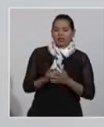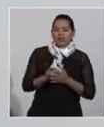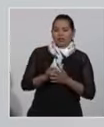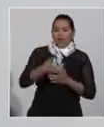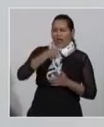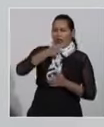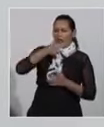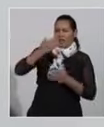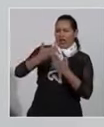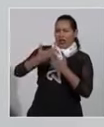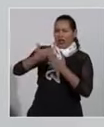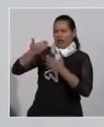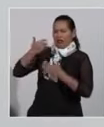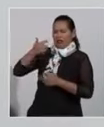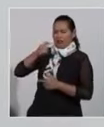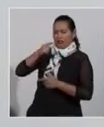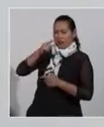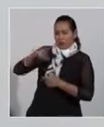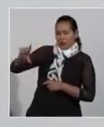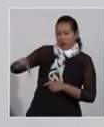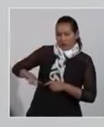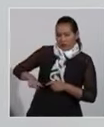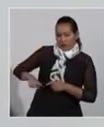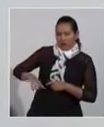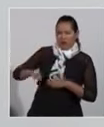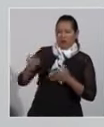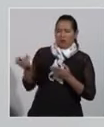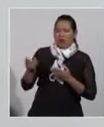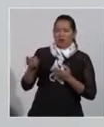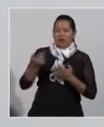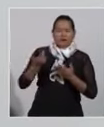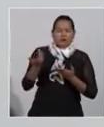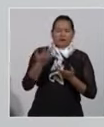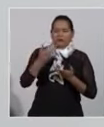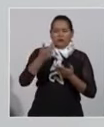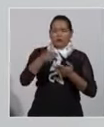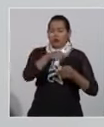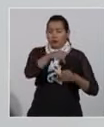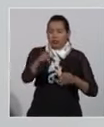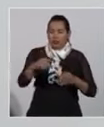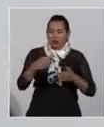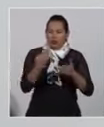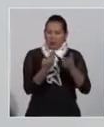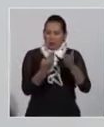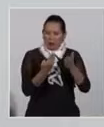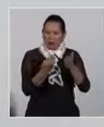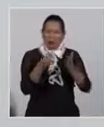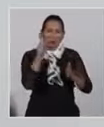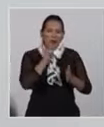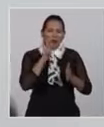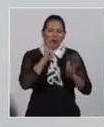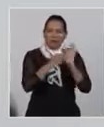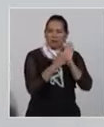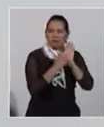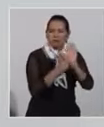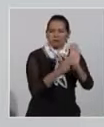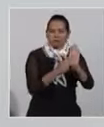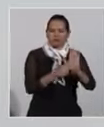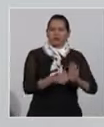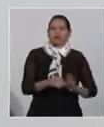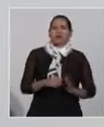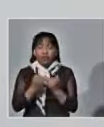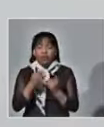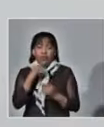exgobernador, algún funcionario estatal, legislador o el alcalde, presenten las pruebas ante las autoridades correspondientes. También